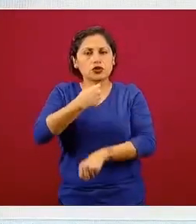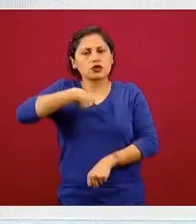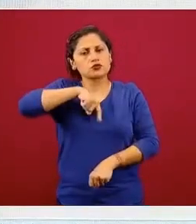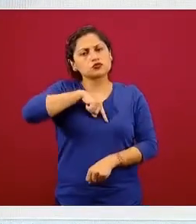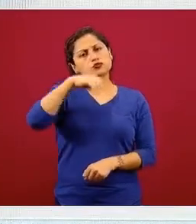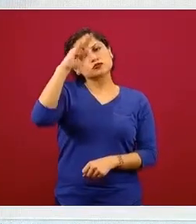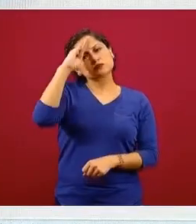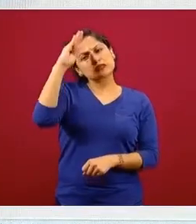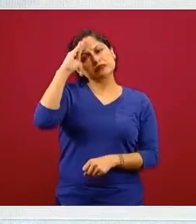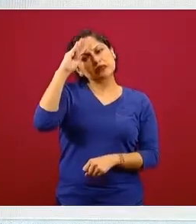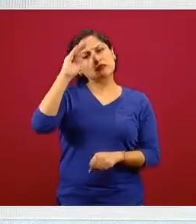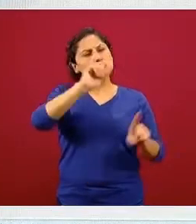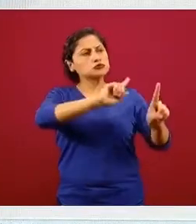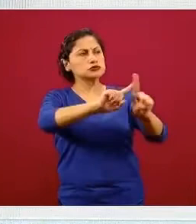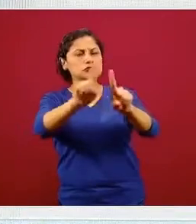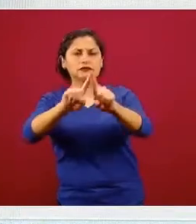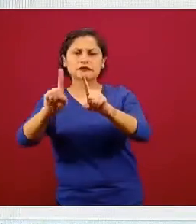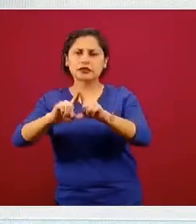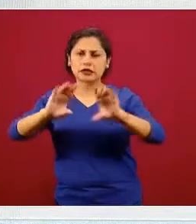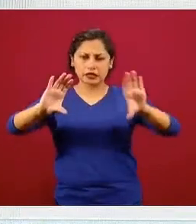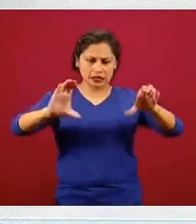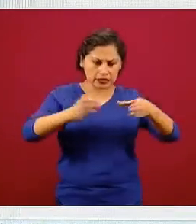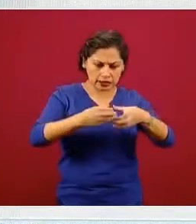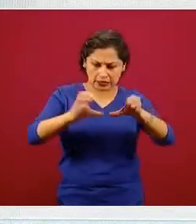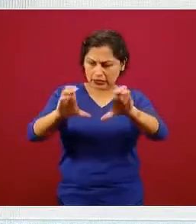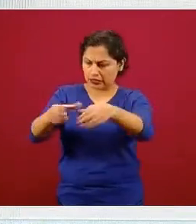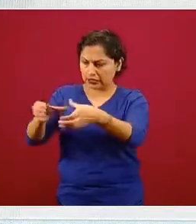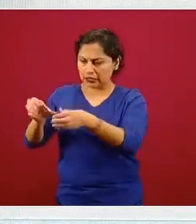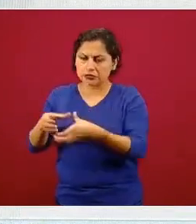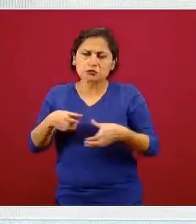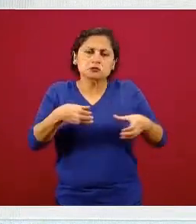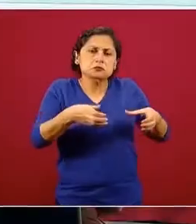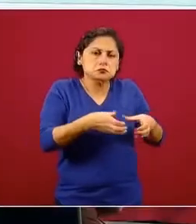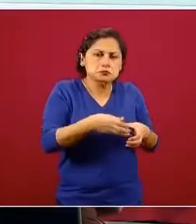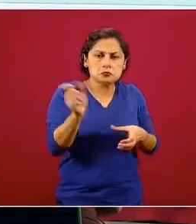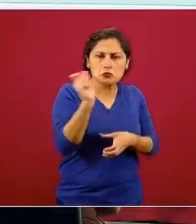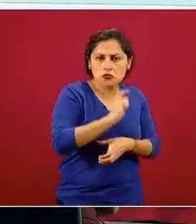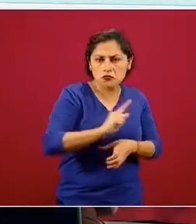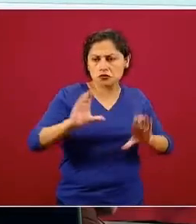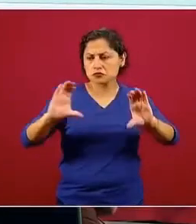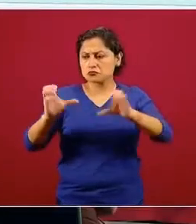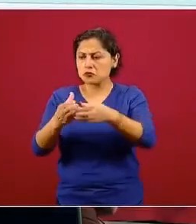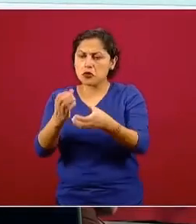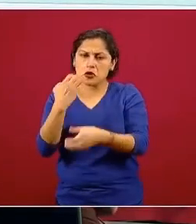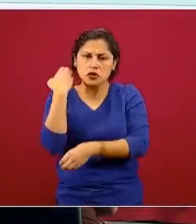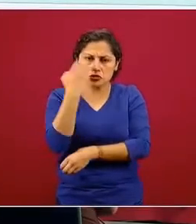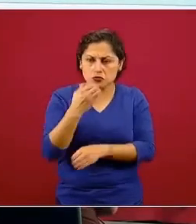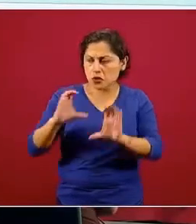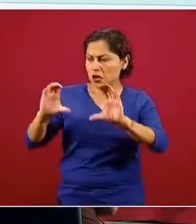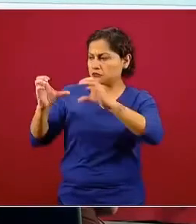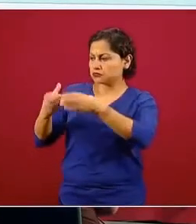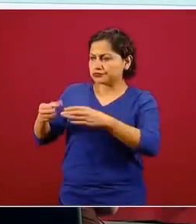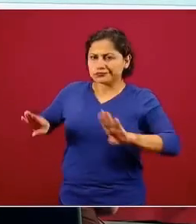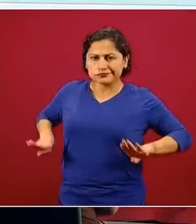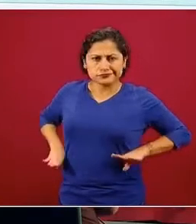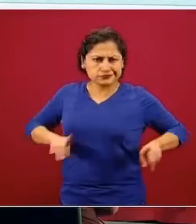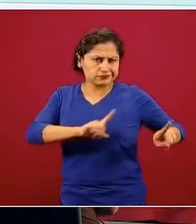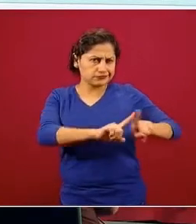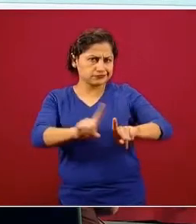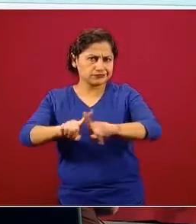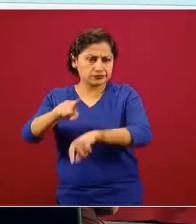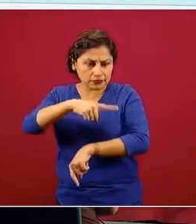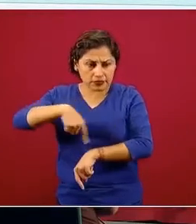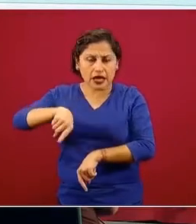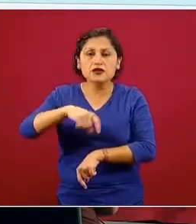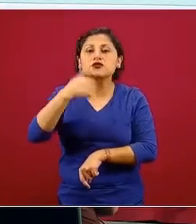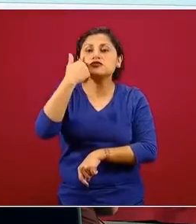aquellas comunidades, mayormente profesionales, ya sea académicas o de otro tipo, que quisieran contribuir con el análisis